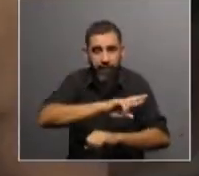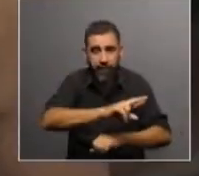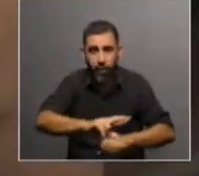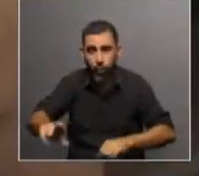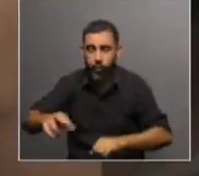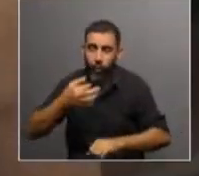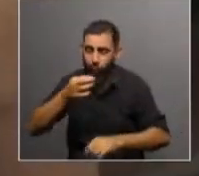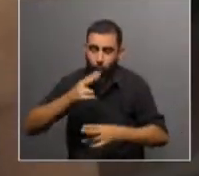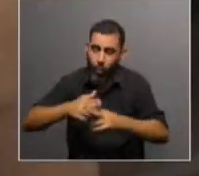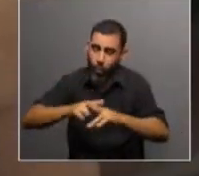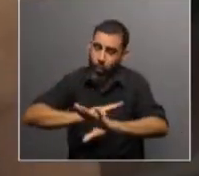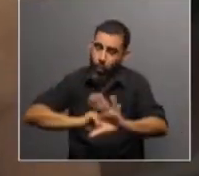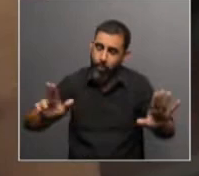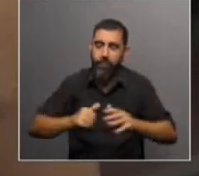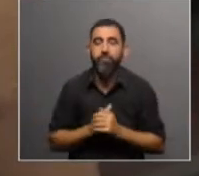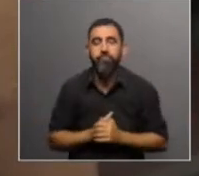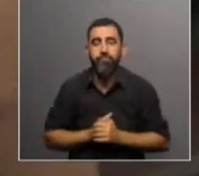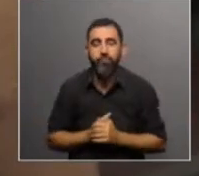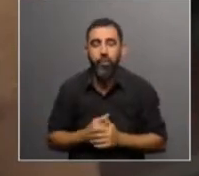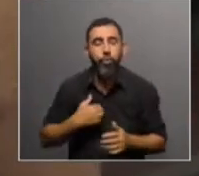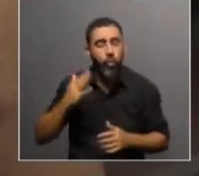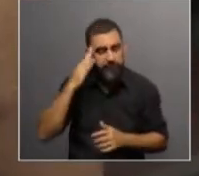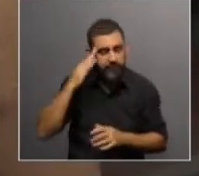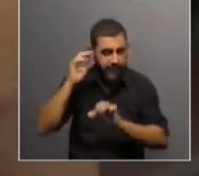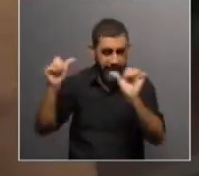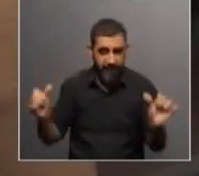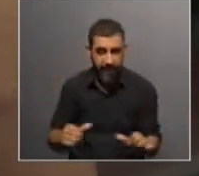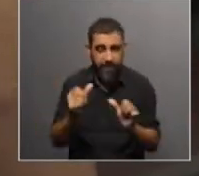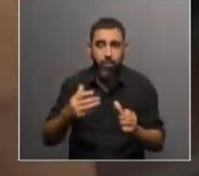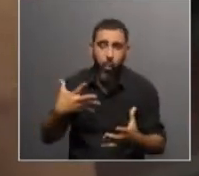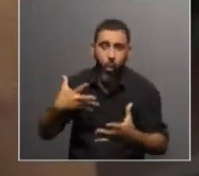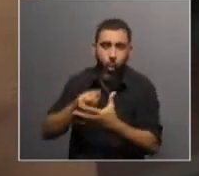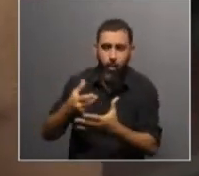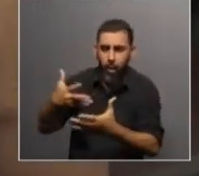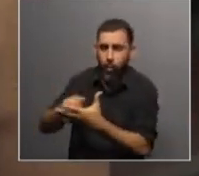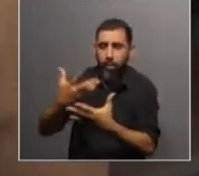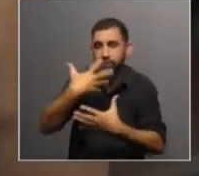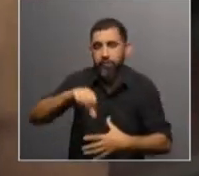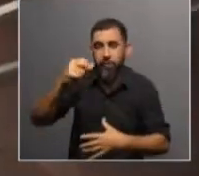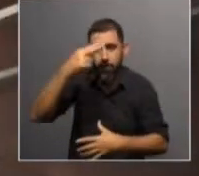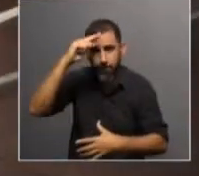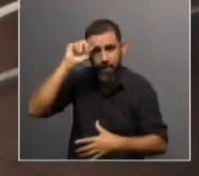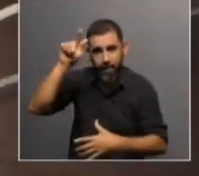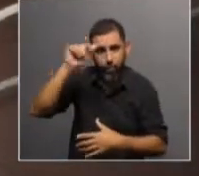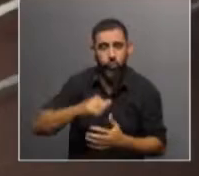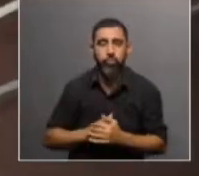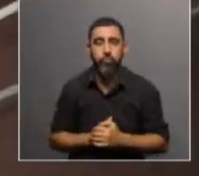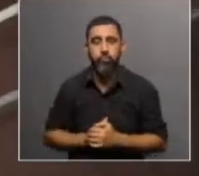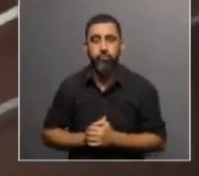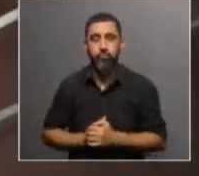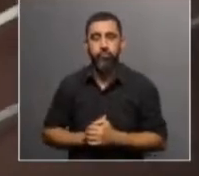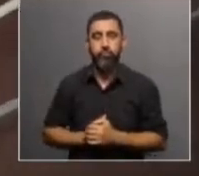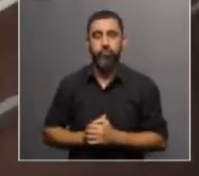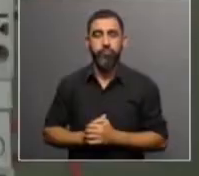no nombrar ninguna, pero sé que lo hacen porque compran eso para llevárselo a México.